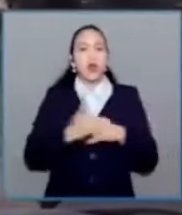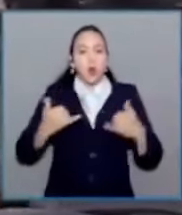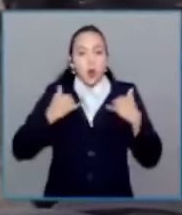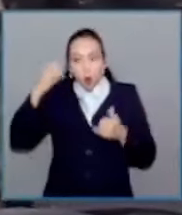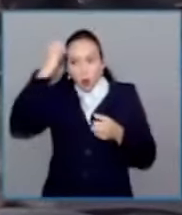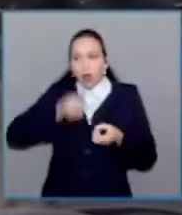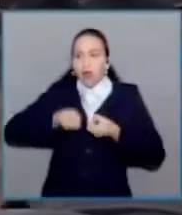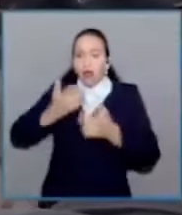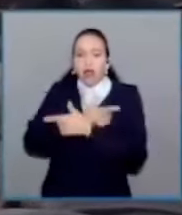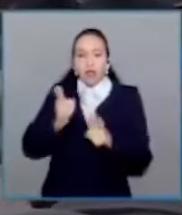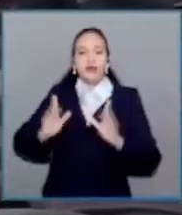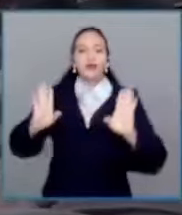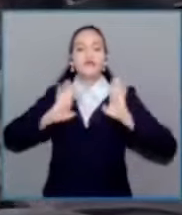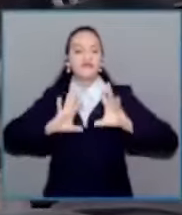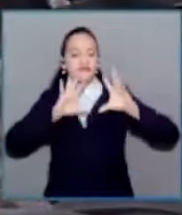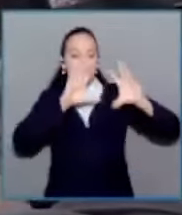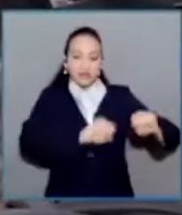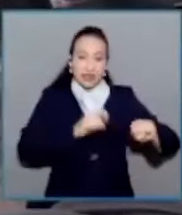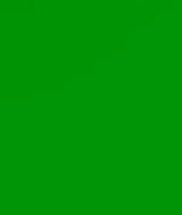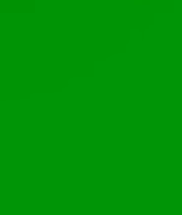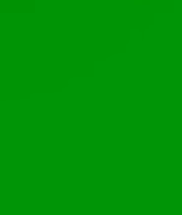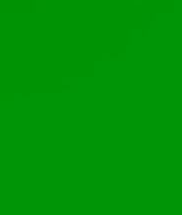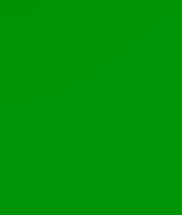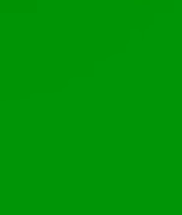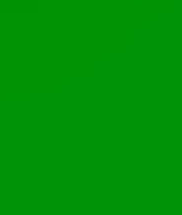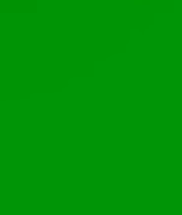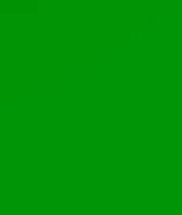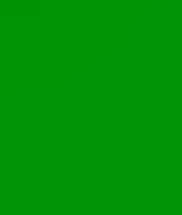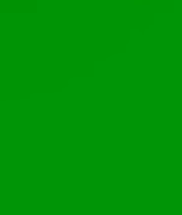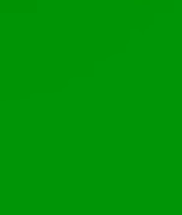canal del poder judicial de la federación Mario López Peña